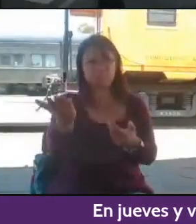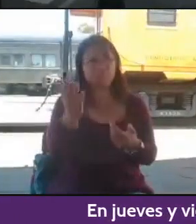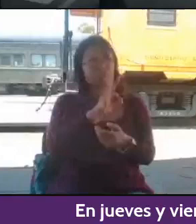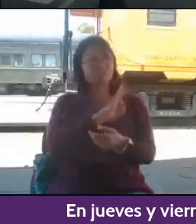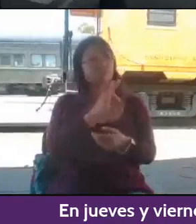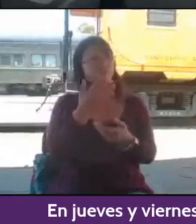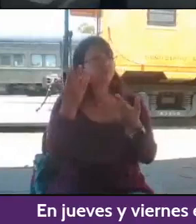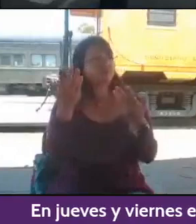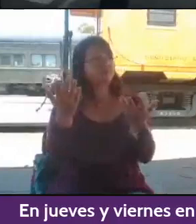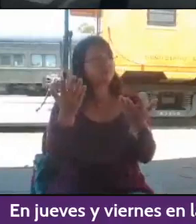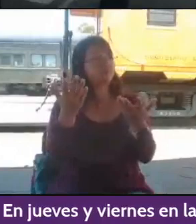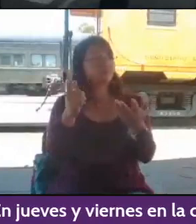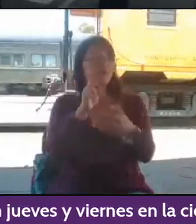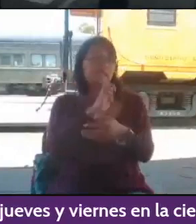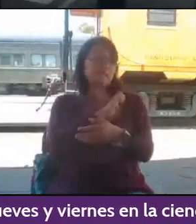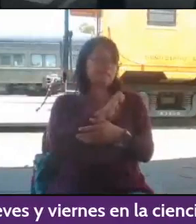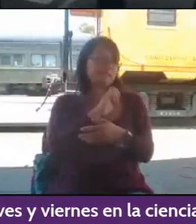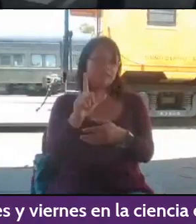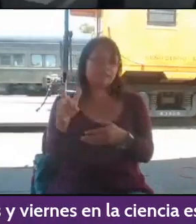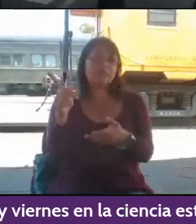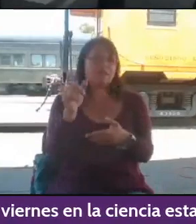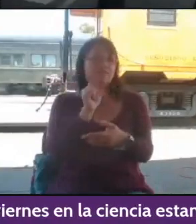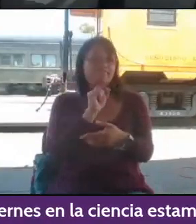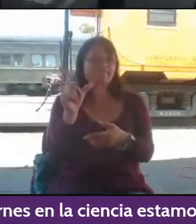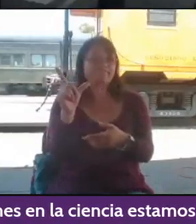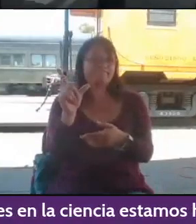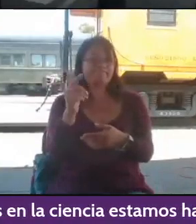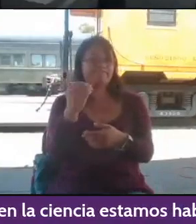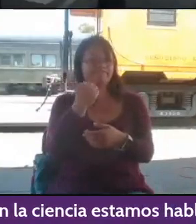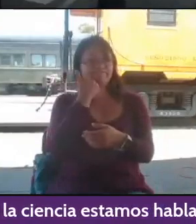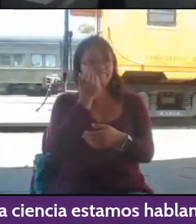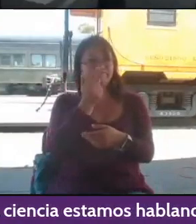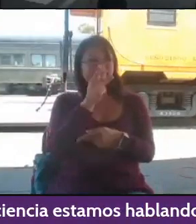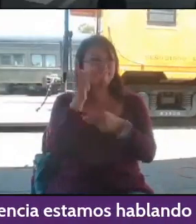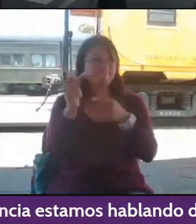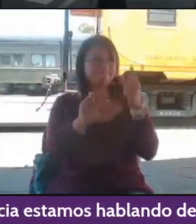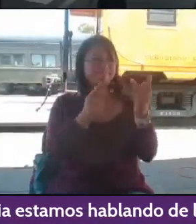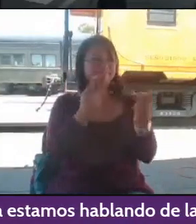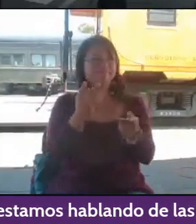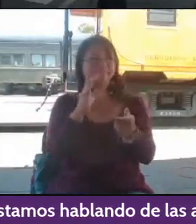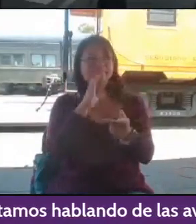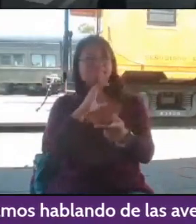doc, que es un especialista. Algo que quieran preguntar, alguna curiosidad.